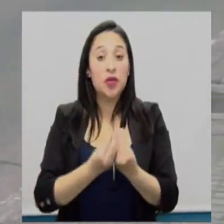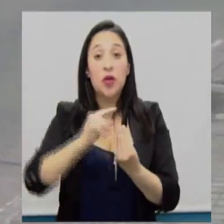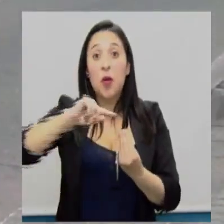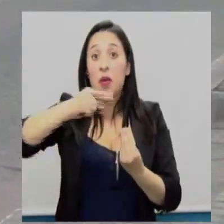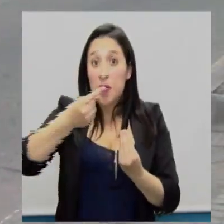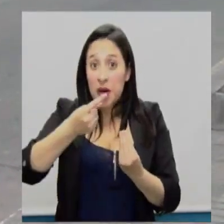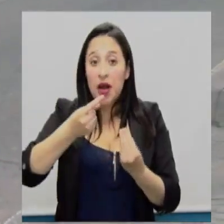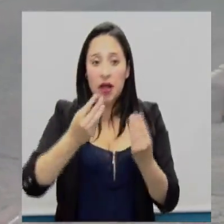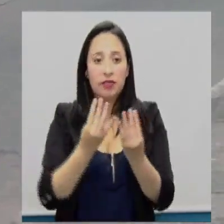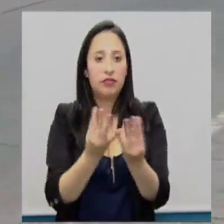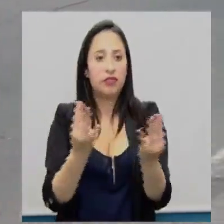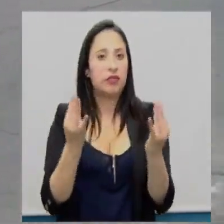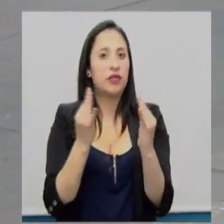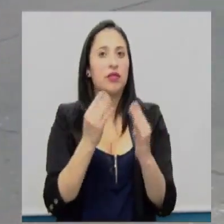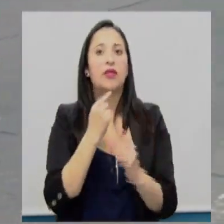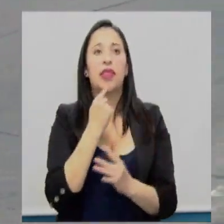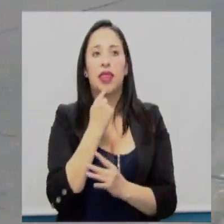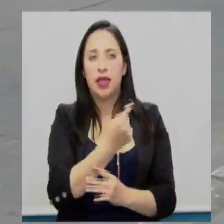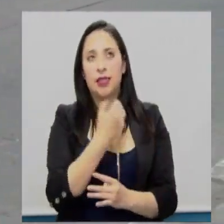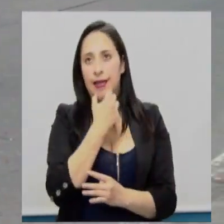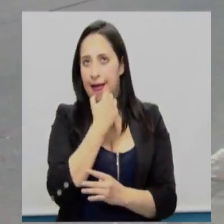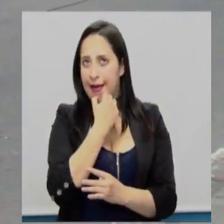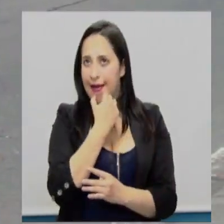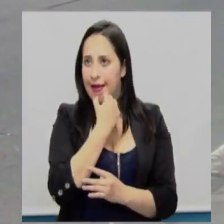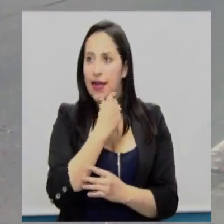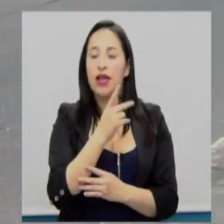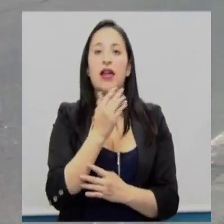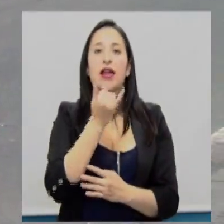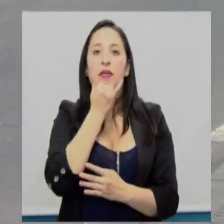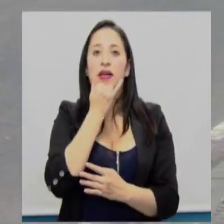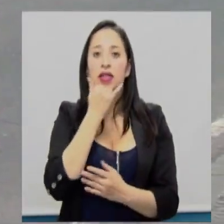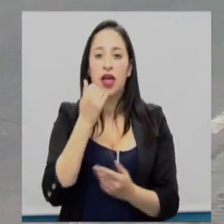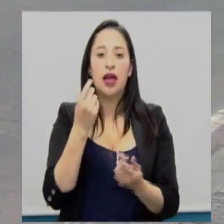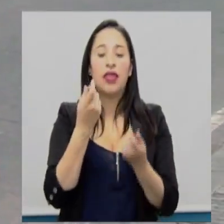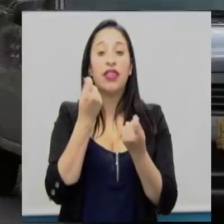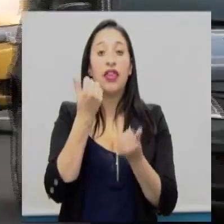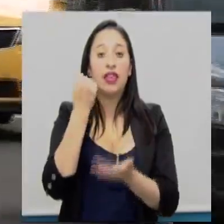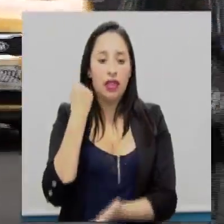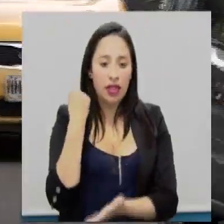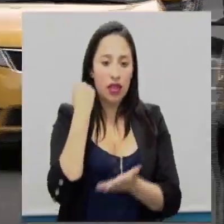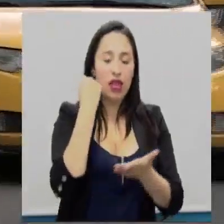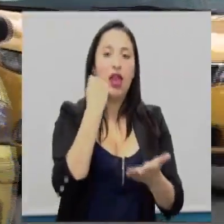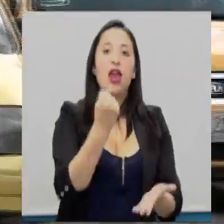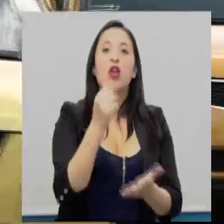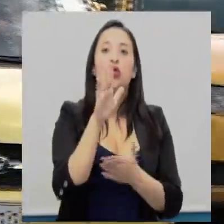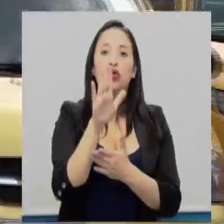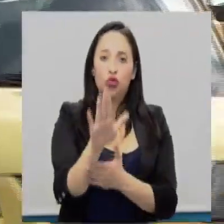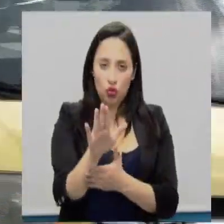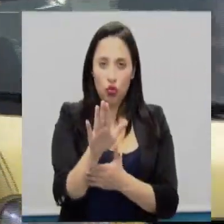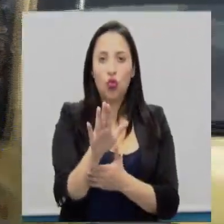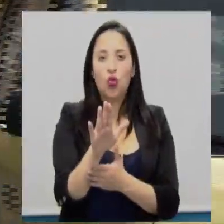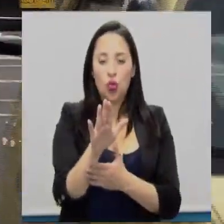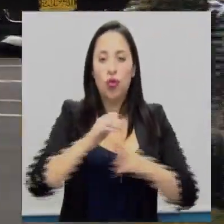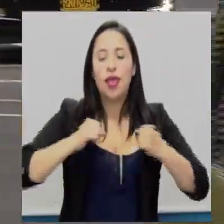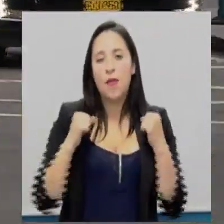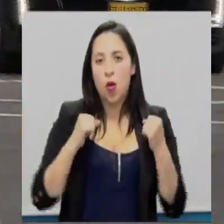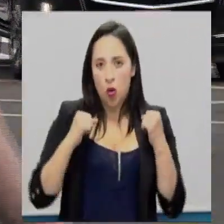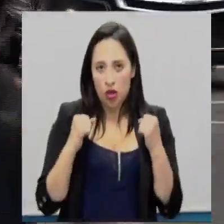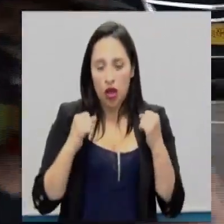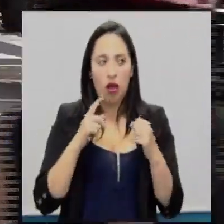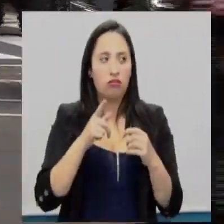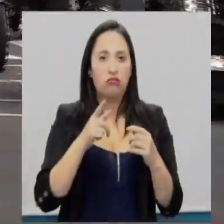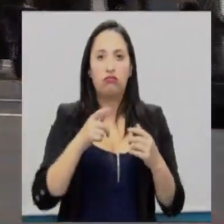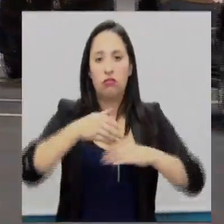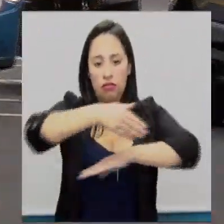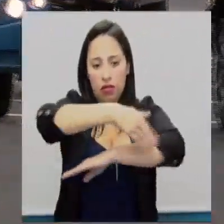Comisión Primera del Senado argumentó la solicitud de control excepcional, ya que la Nación comprometió recursos para la financiación de este tramo por la